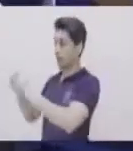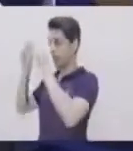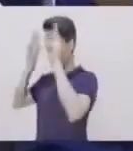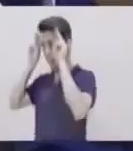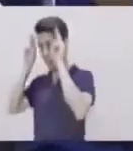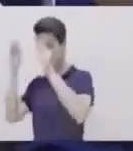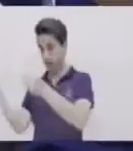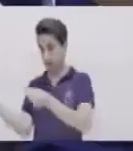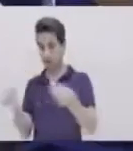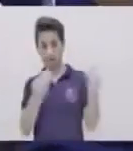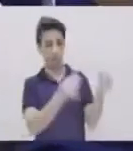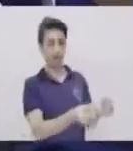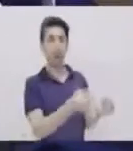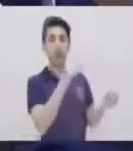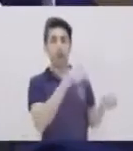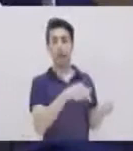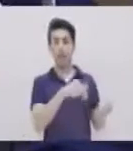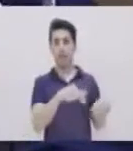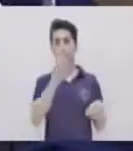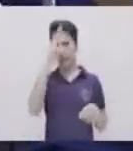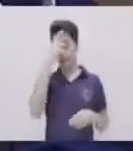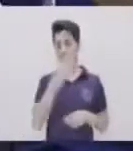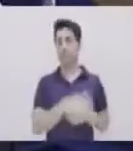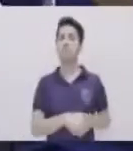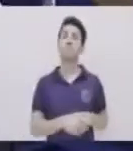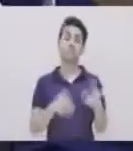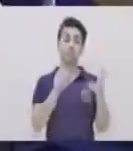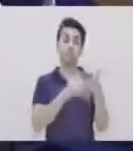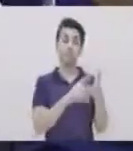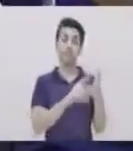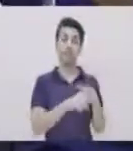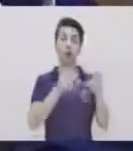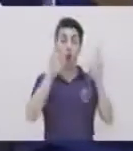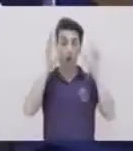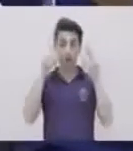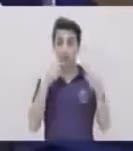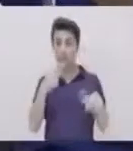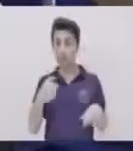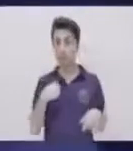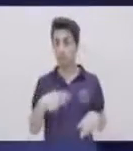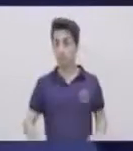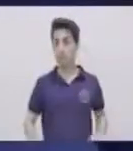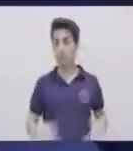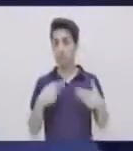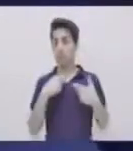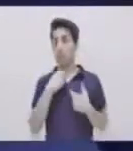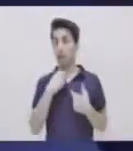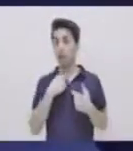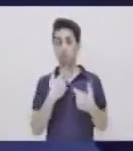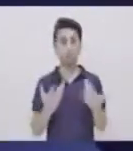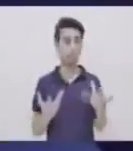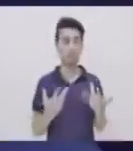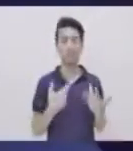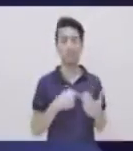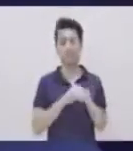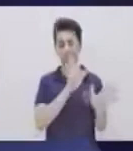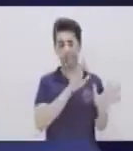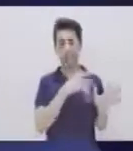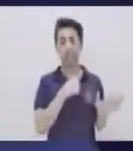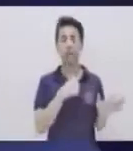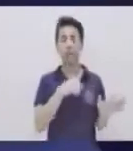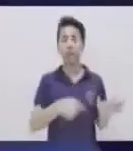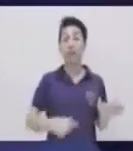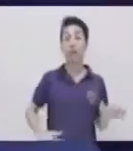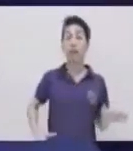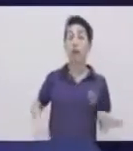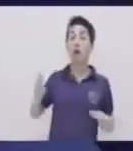palacio. 3. La liebre se dio cuenta que su vida peligraba y le dijo al rey que